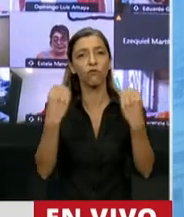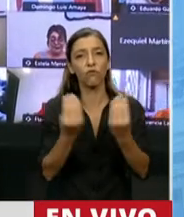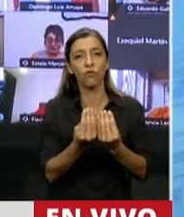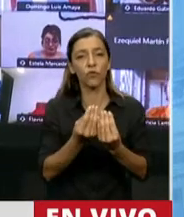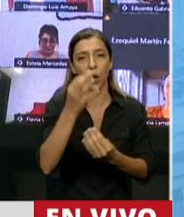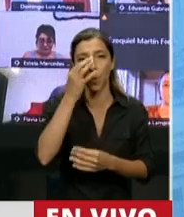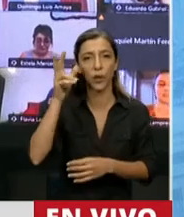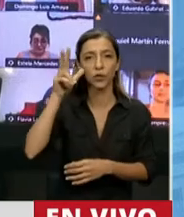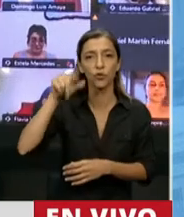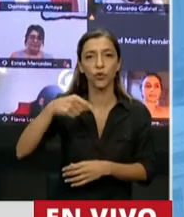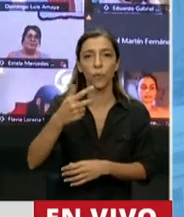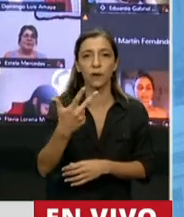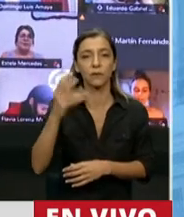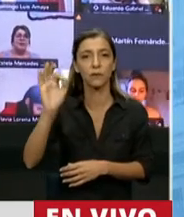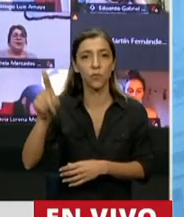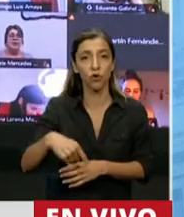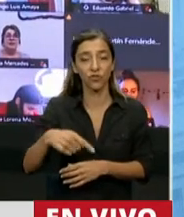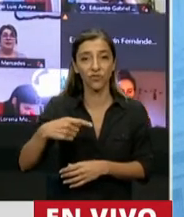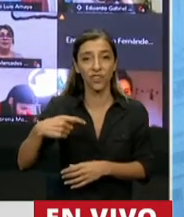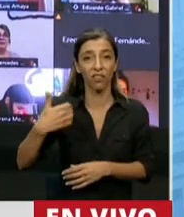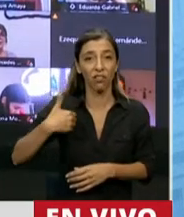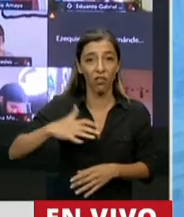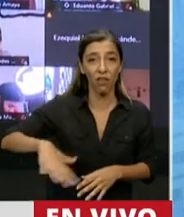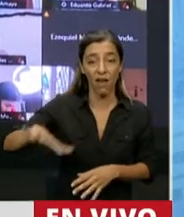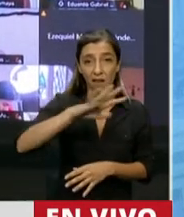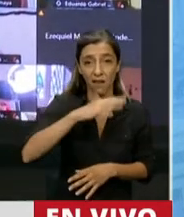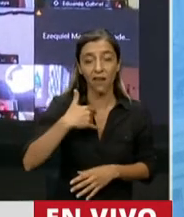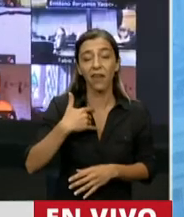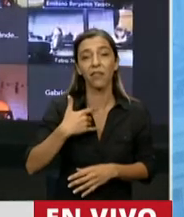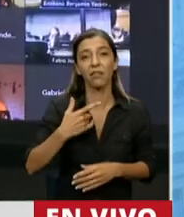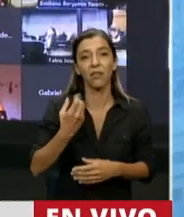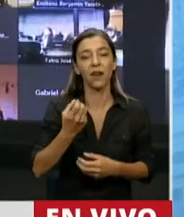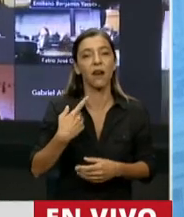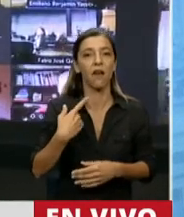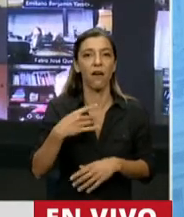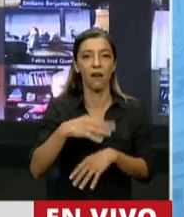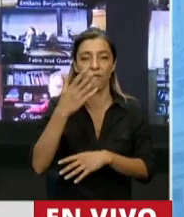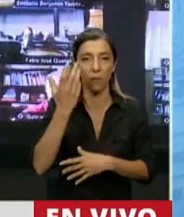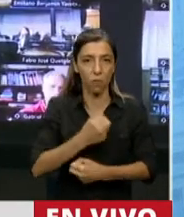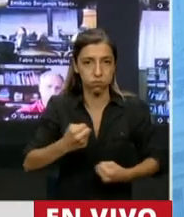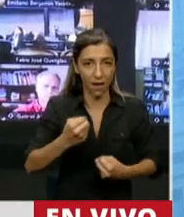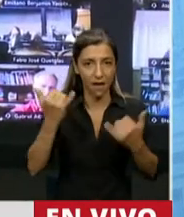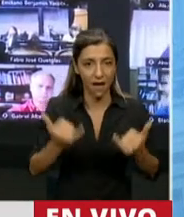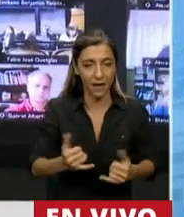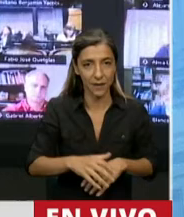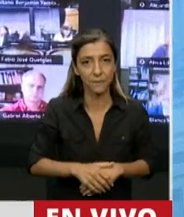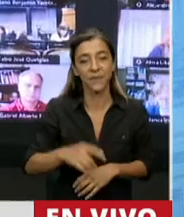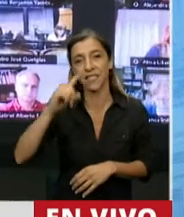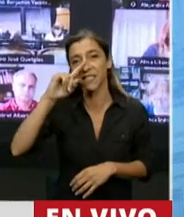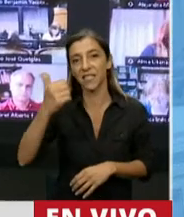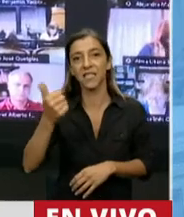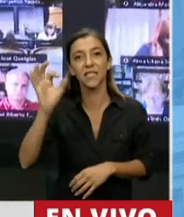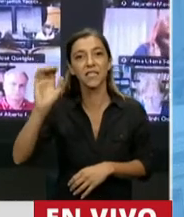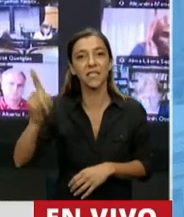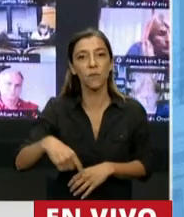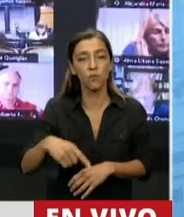argentina es obesa. Uno de cada tres argentinos es obeso. El 76%